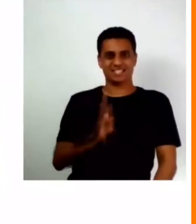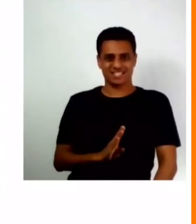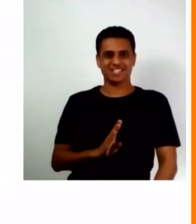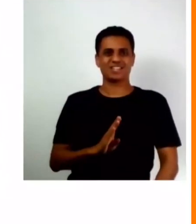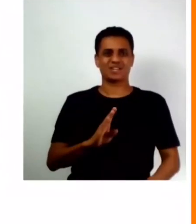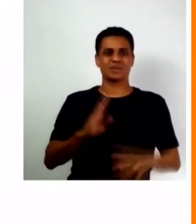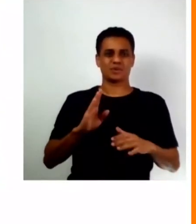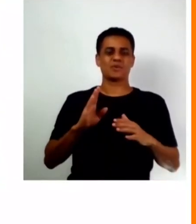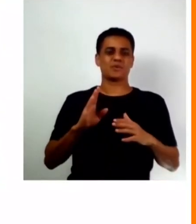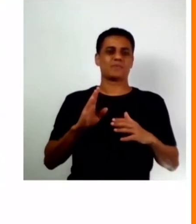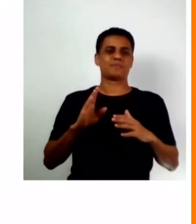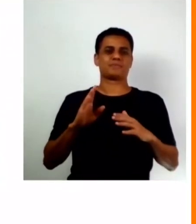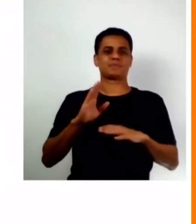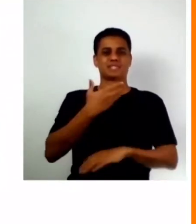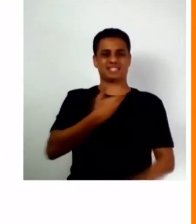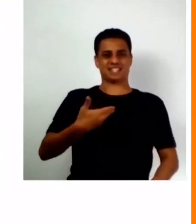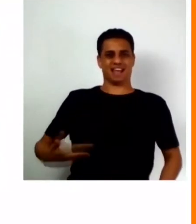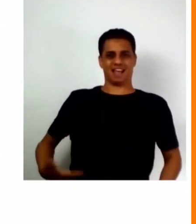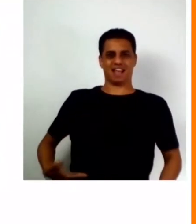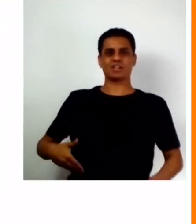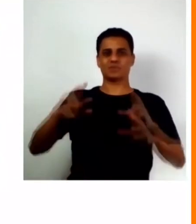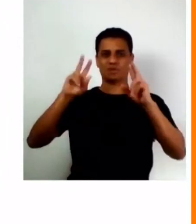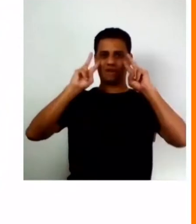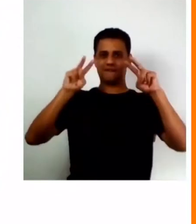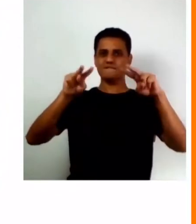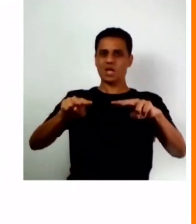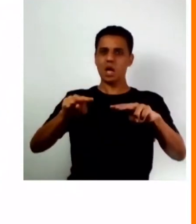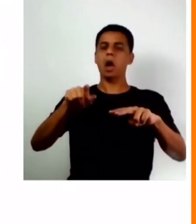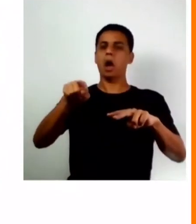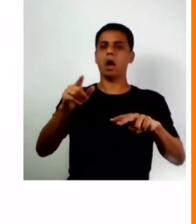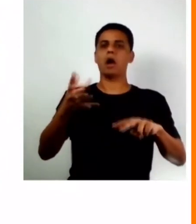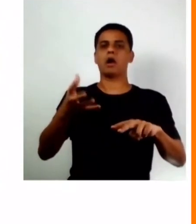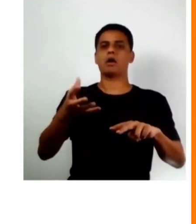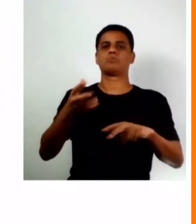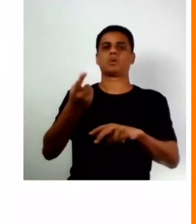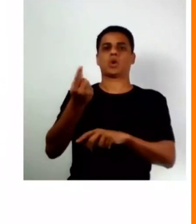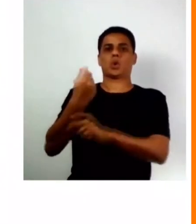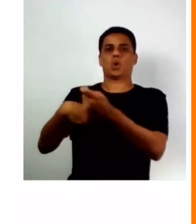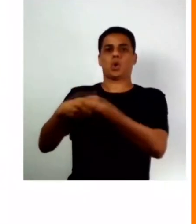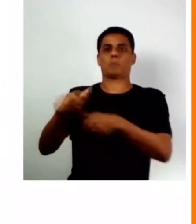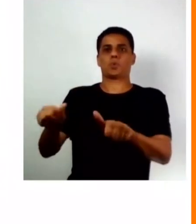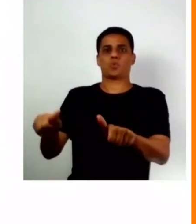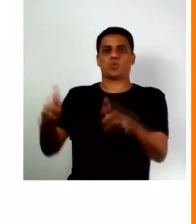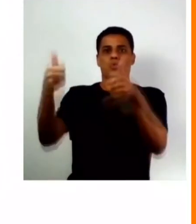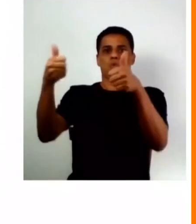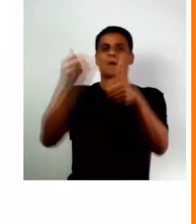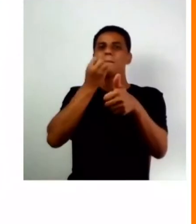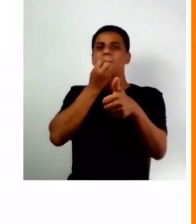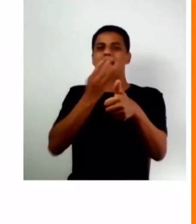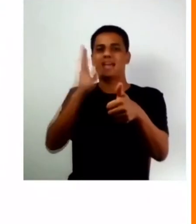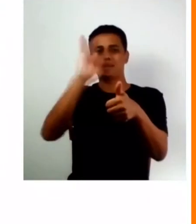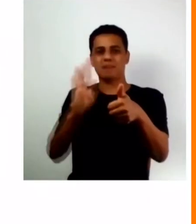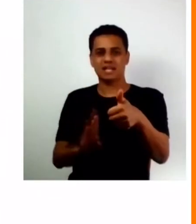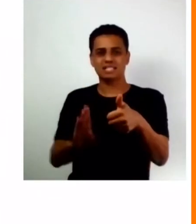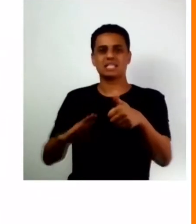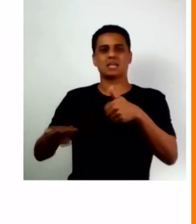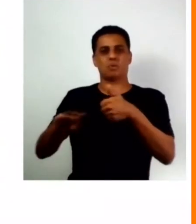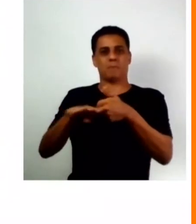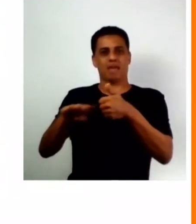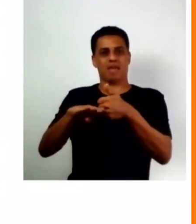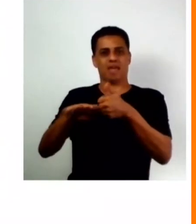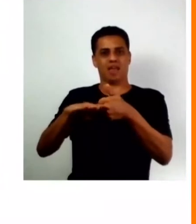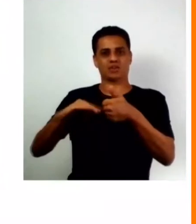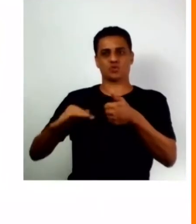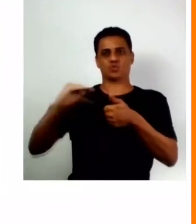de Estado-Nación como un país de renta media, pero ten regiones con pobrezas iguales a outros países, son declarados menos